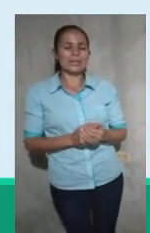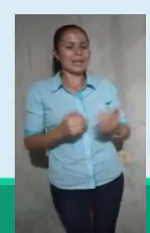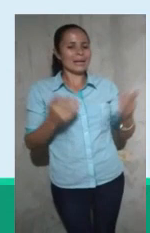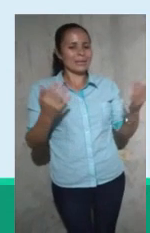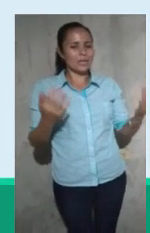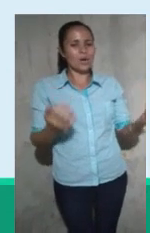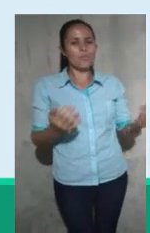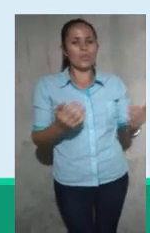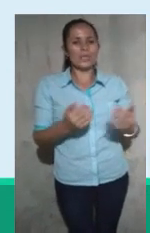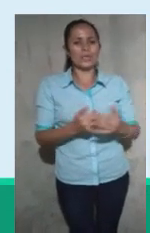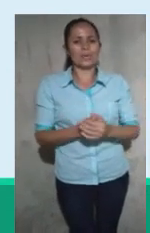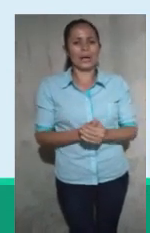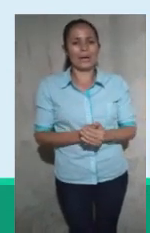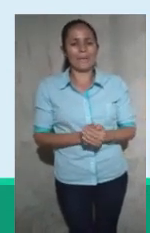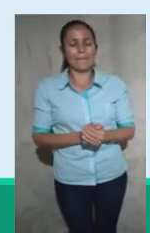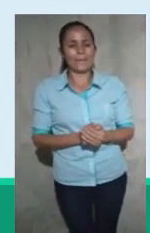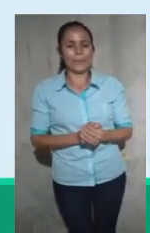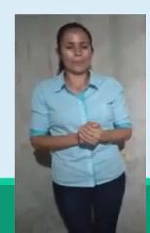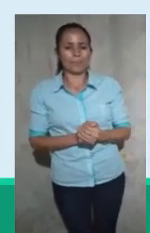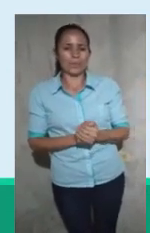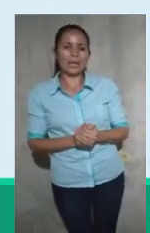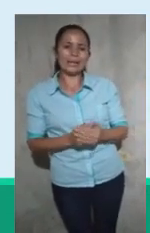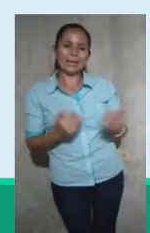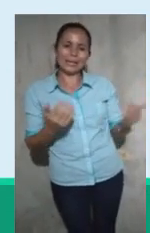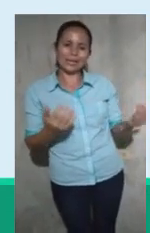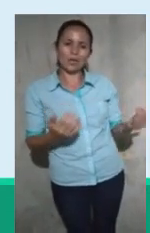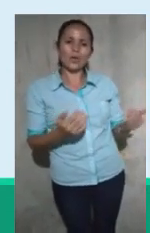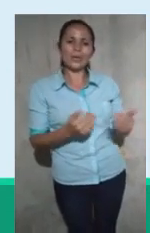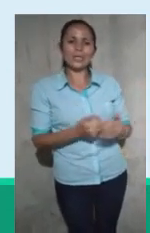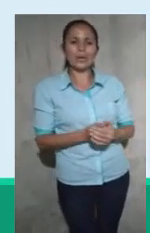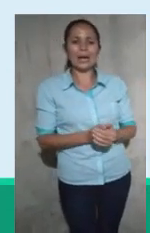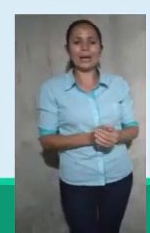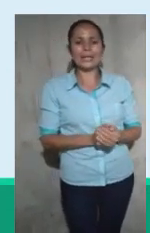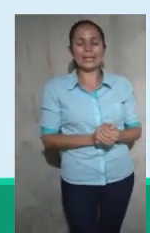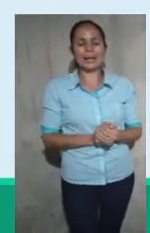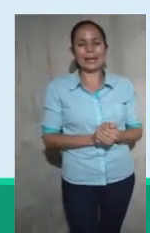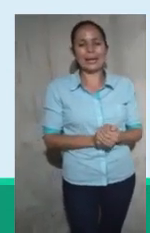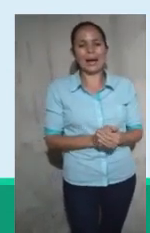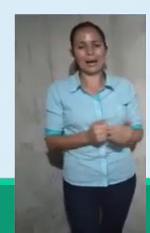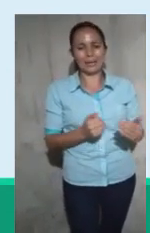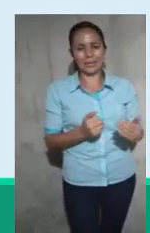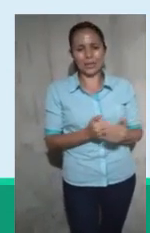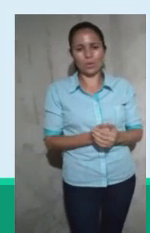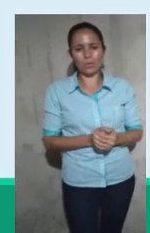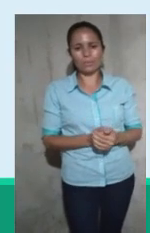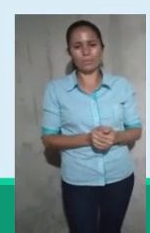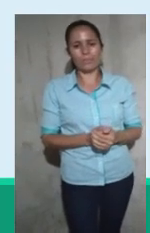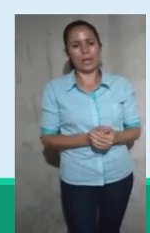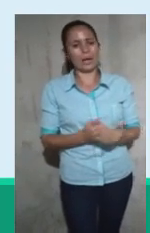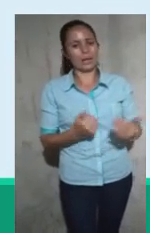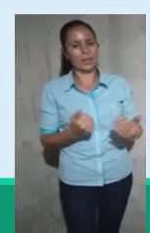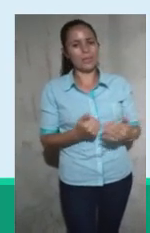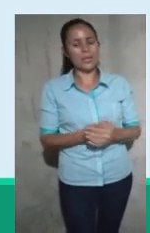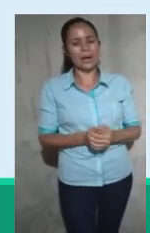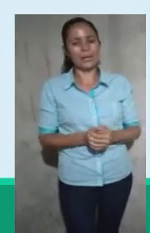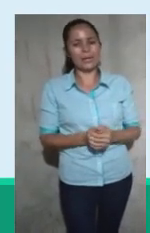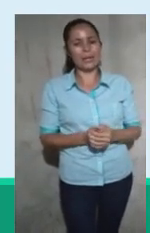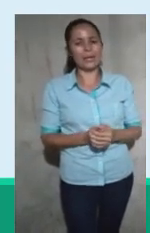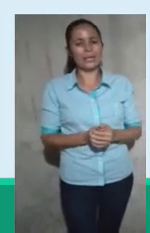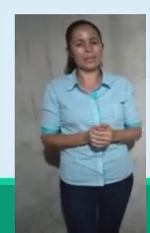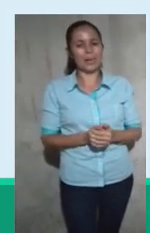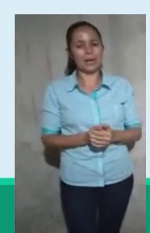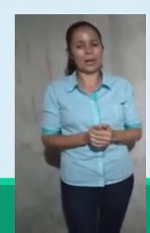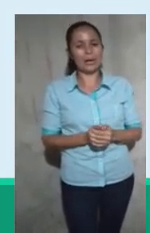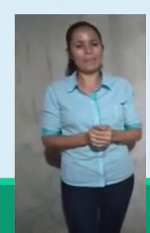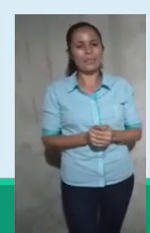Tenemos selección profesional. La selección profesional es aquella acción, actividad